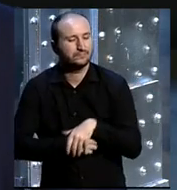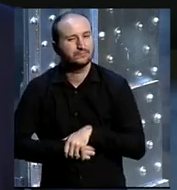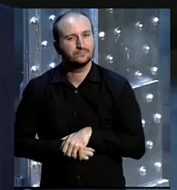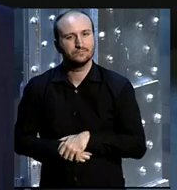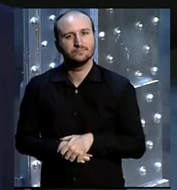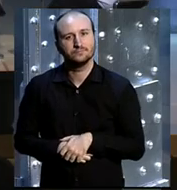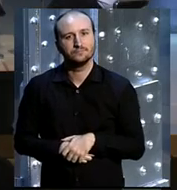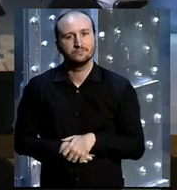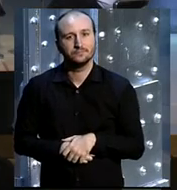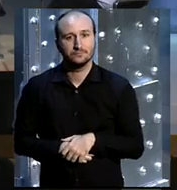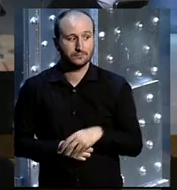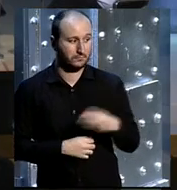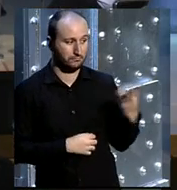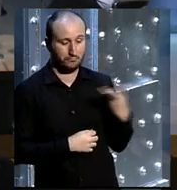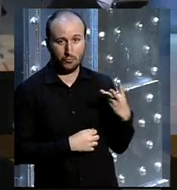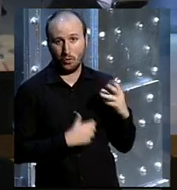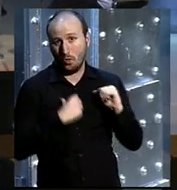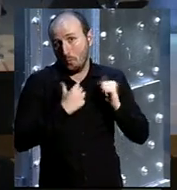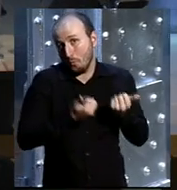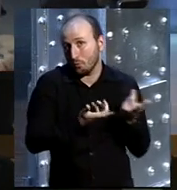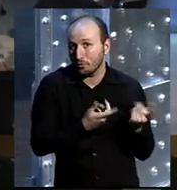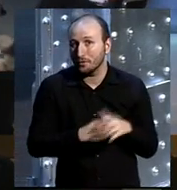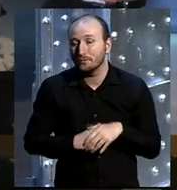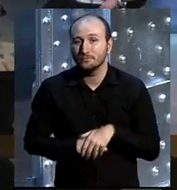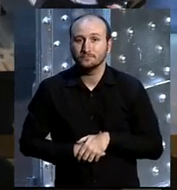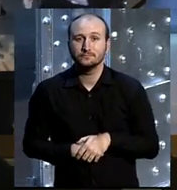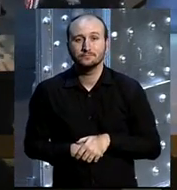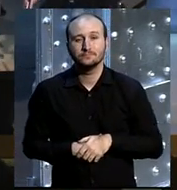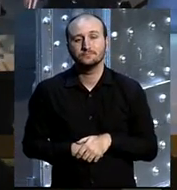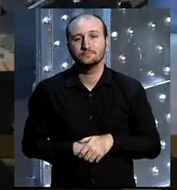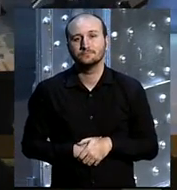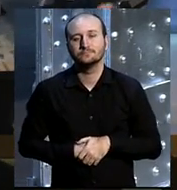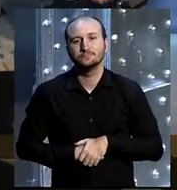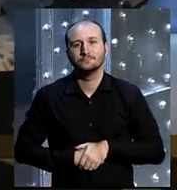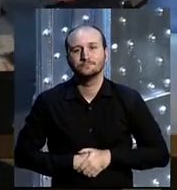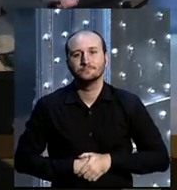Que empiece en inglés. Tiene el problema, de verdad.